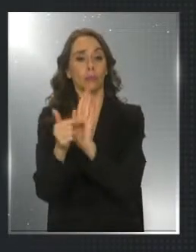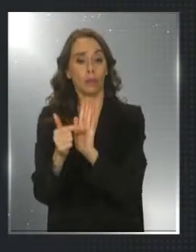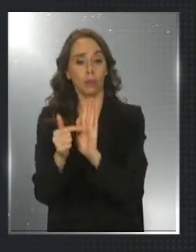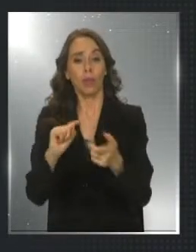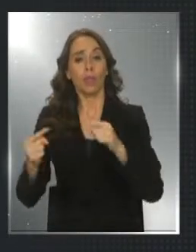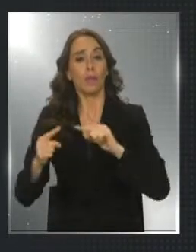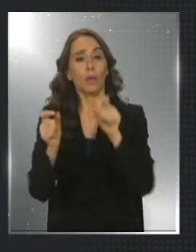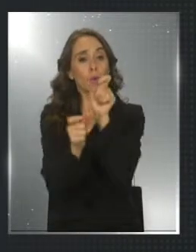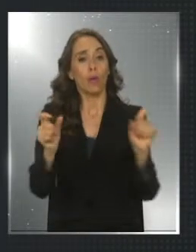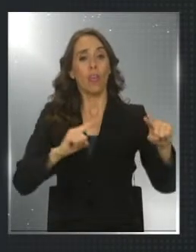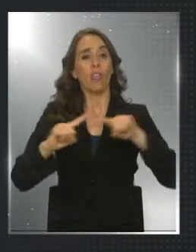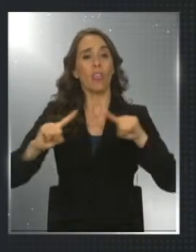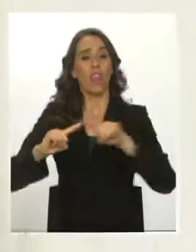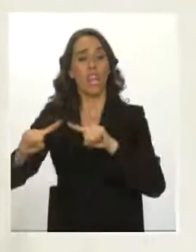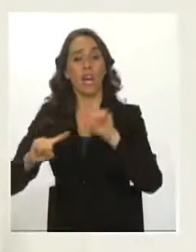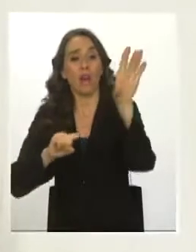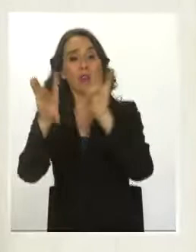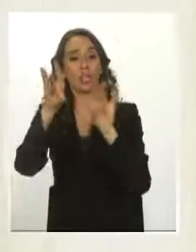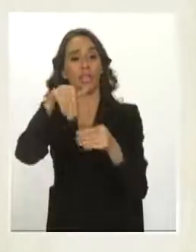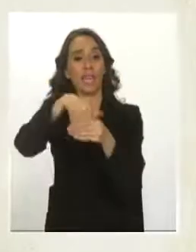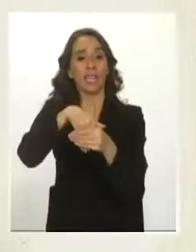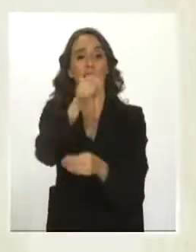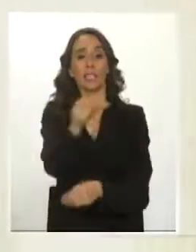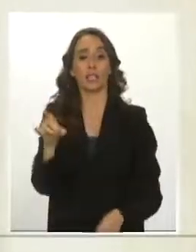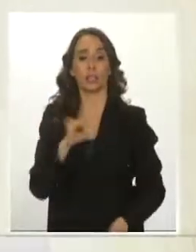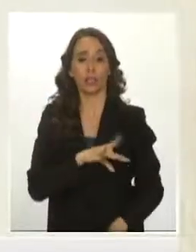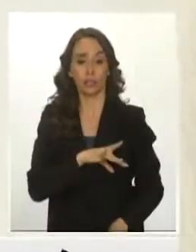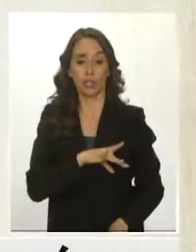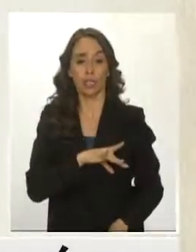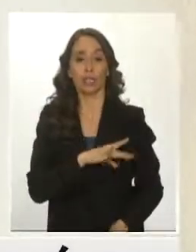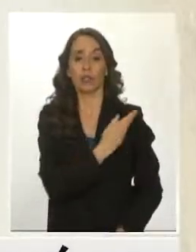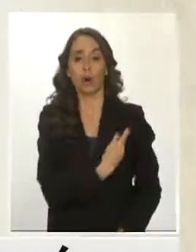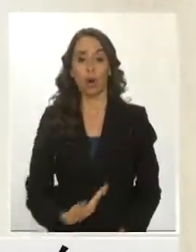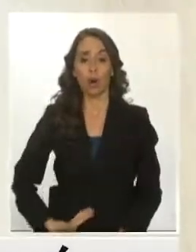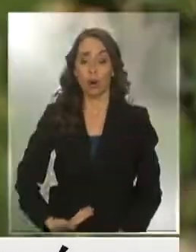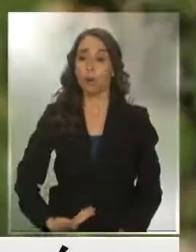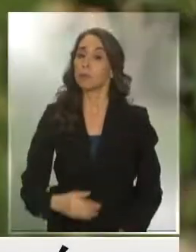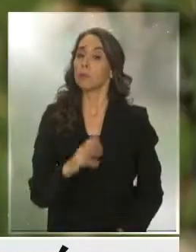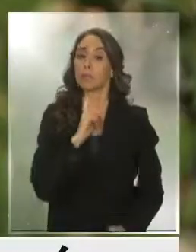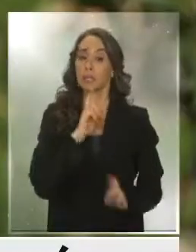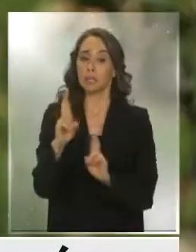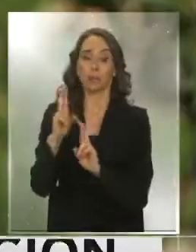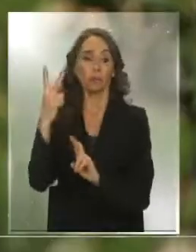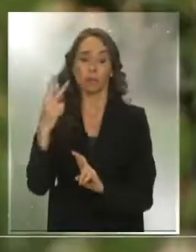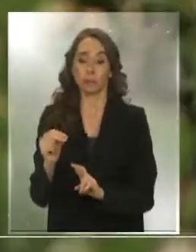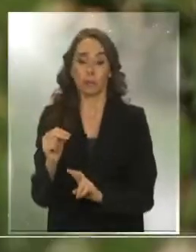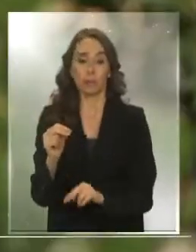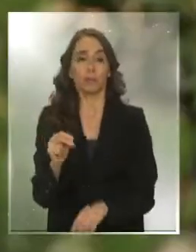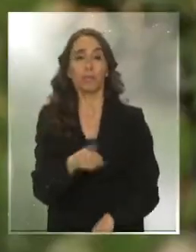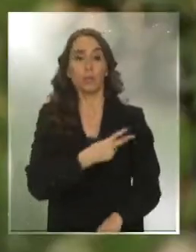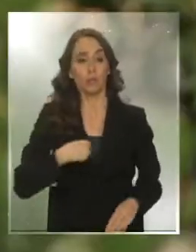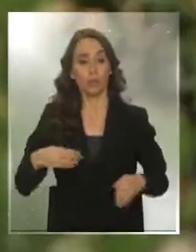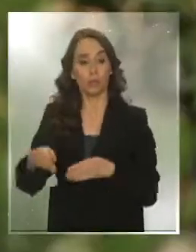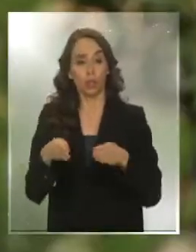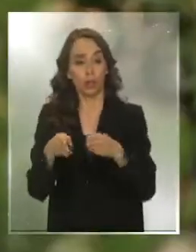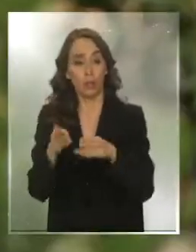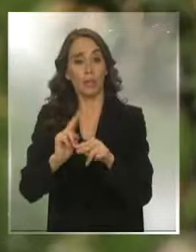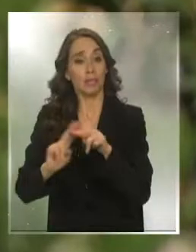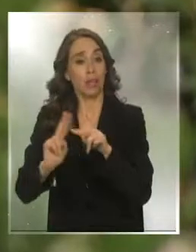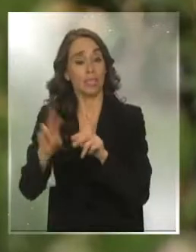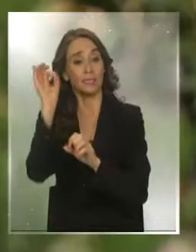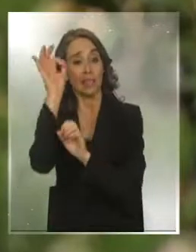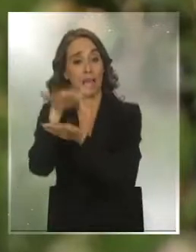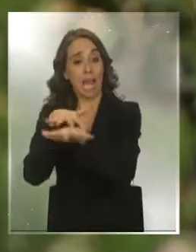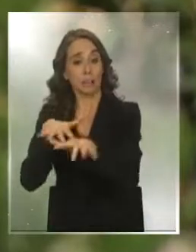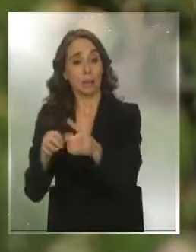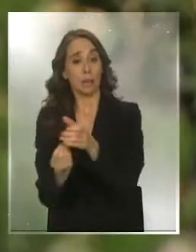de delegados elegidos por los chilenos, a lo que la Moneda cerró completamente la puerta. Nuestro camino no es la Asamblea